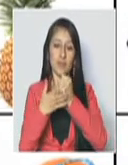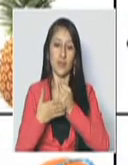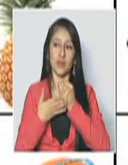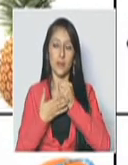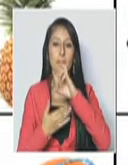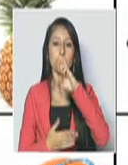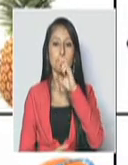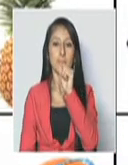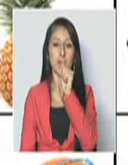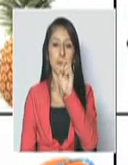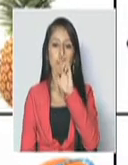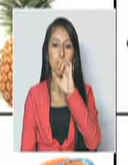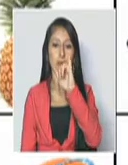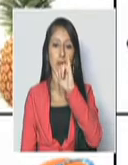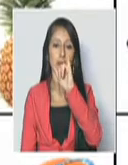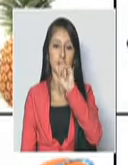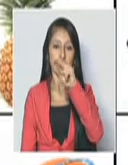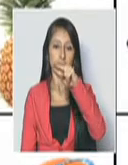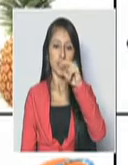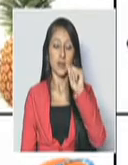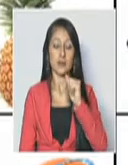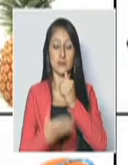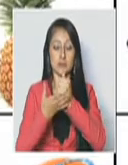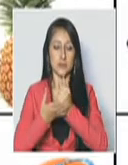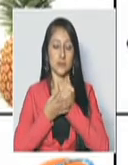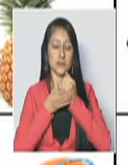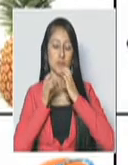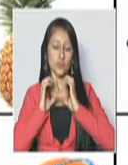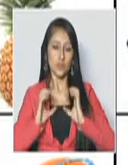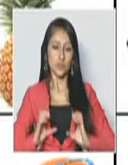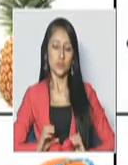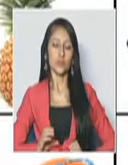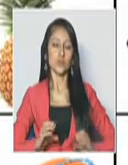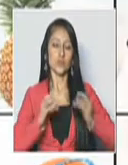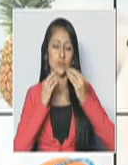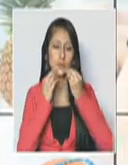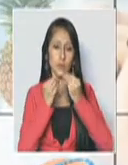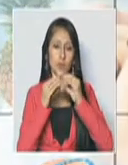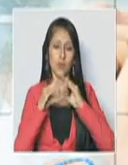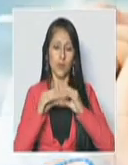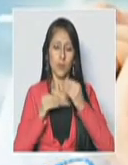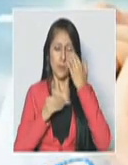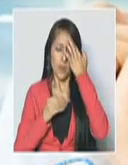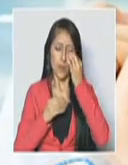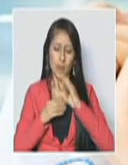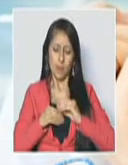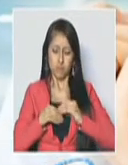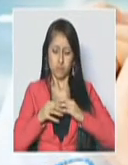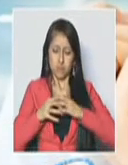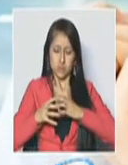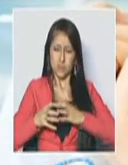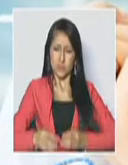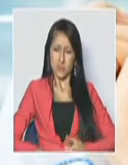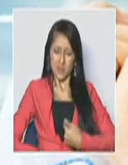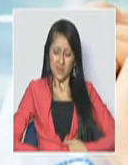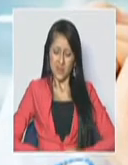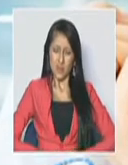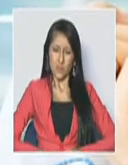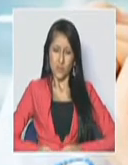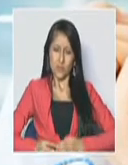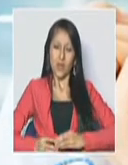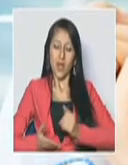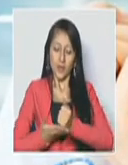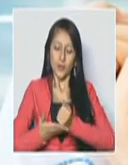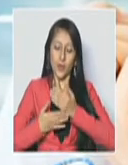una fruta que tiene grandes propiedades analgésicas y antiinflamatorias y desintoxicantes y